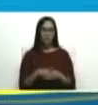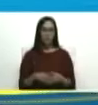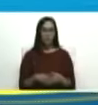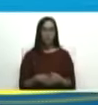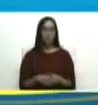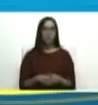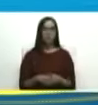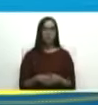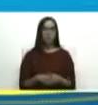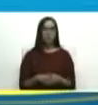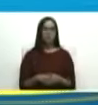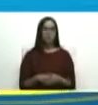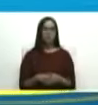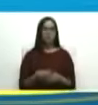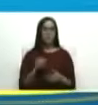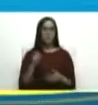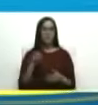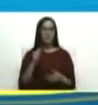García Arocha, creo que se llama.